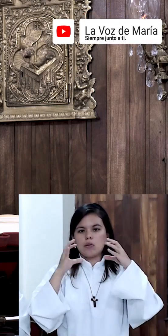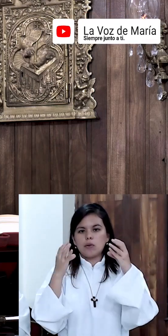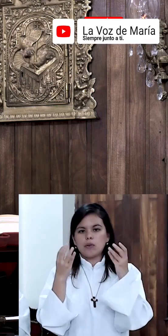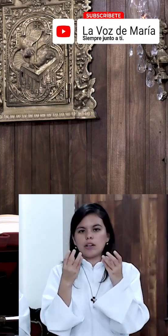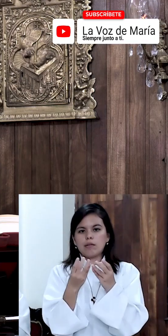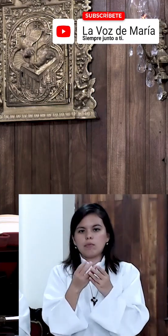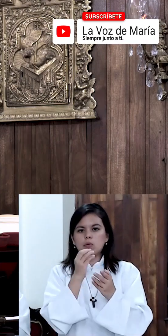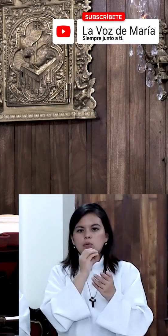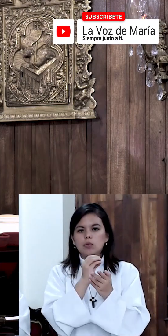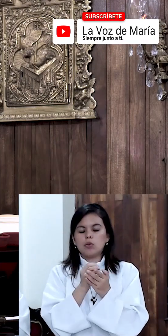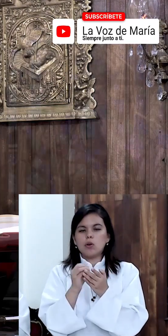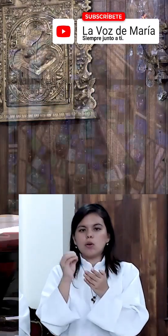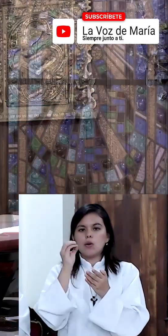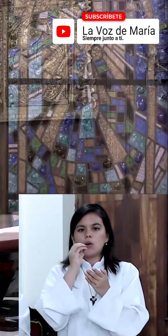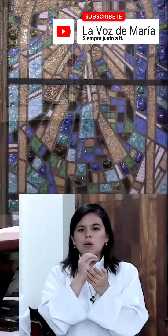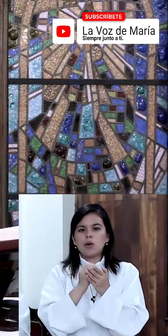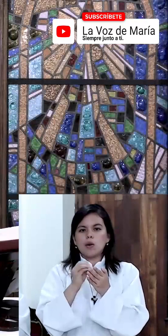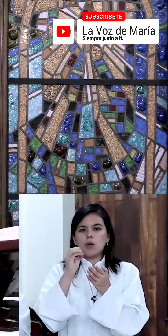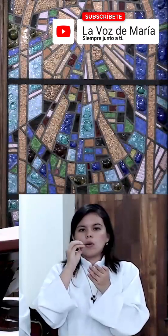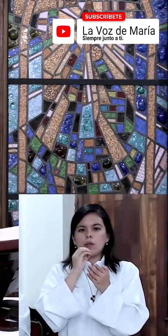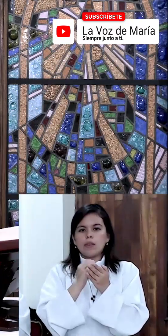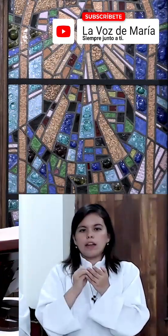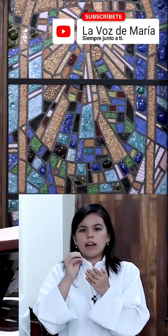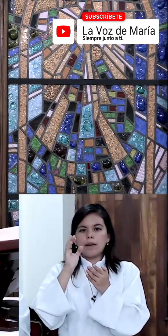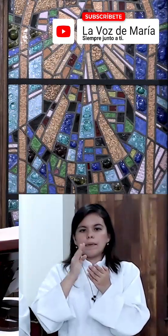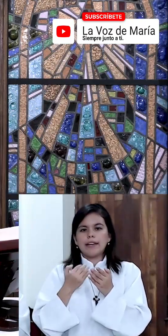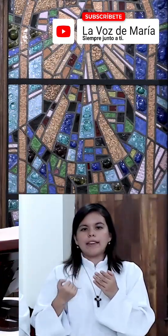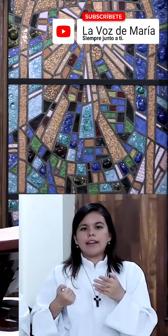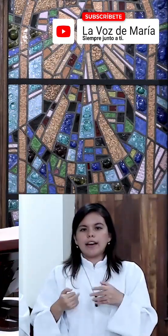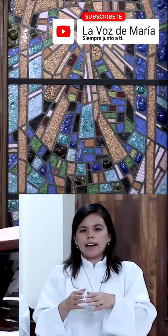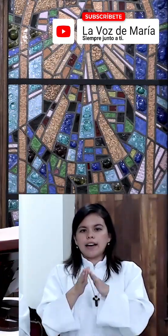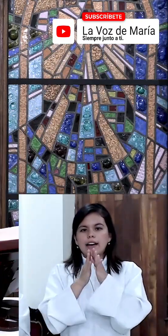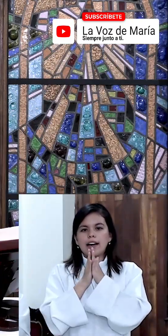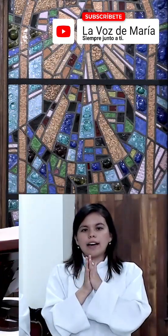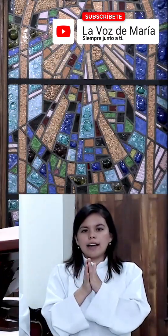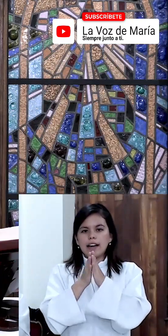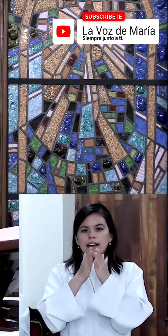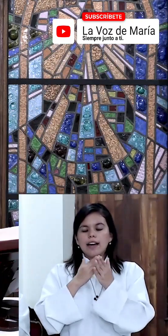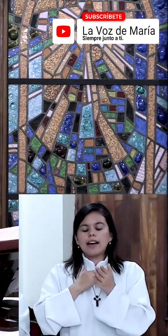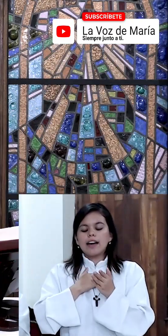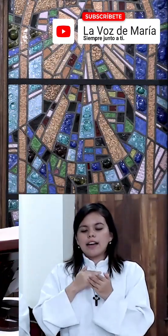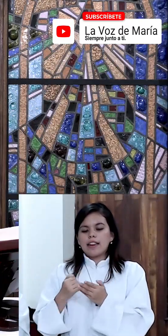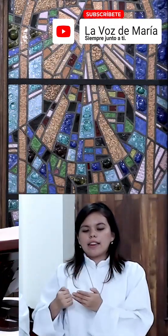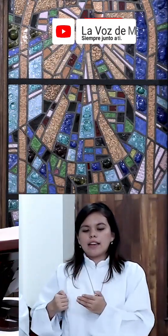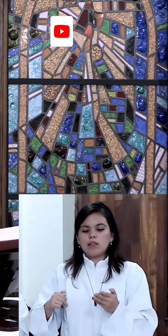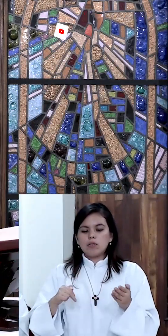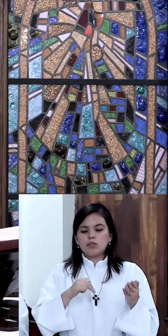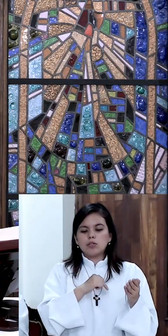Ten piedad.